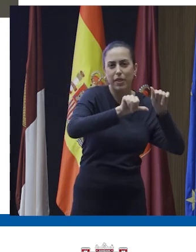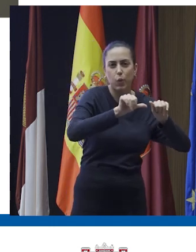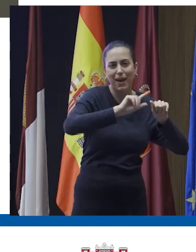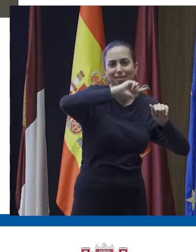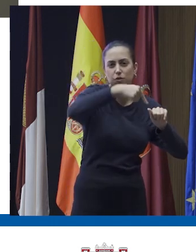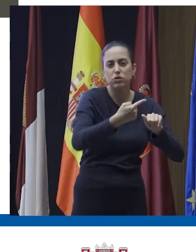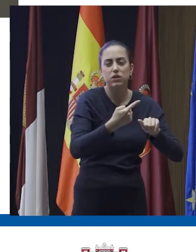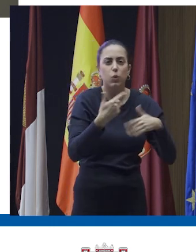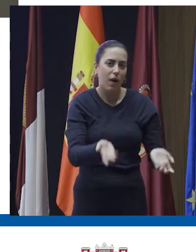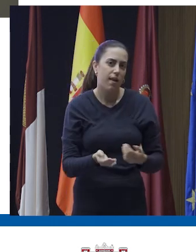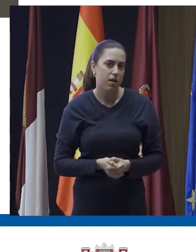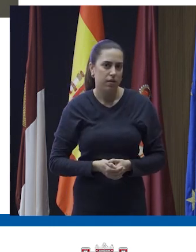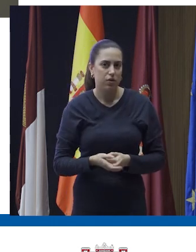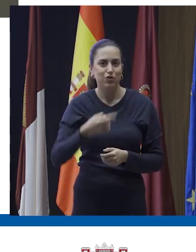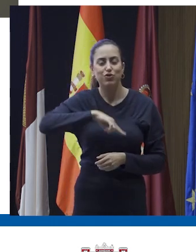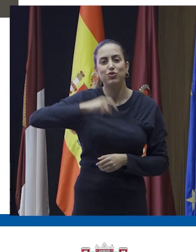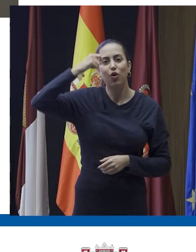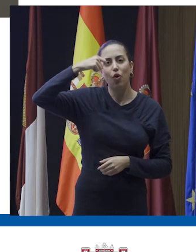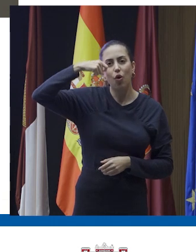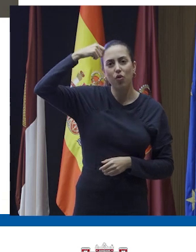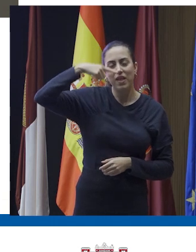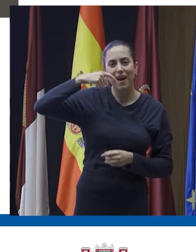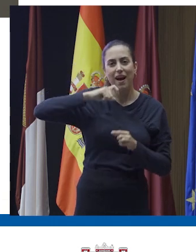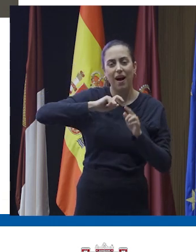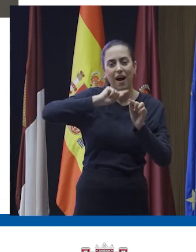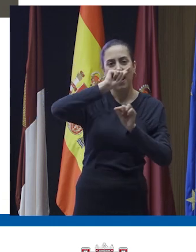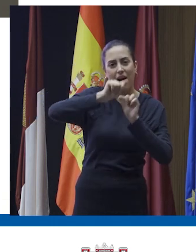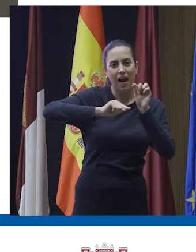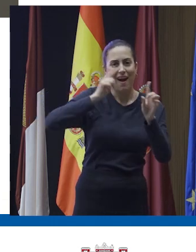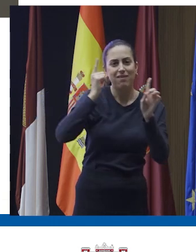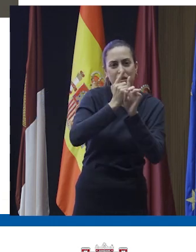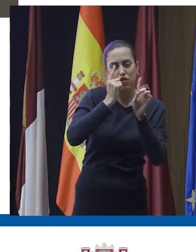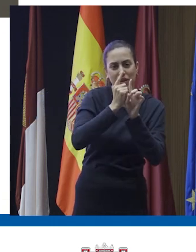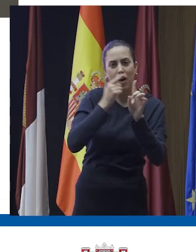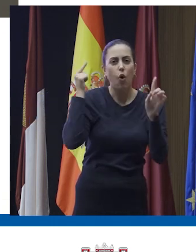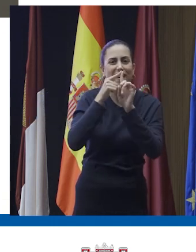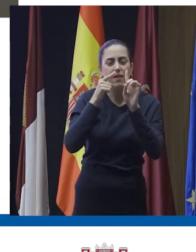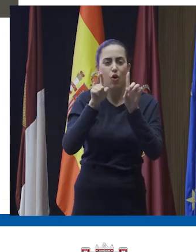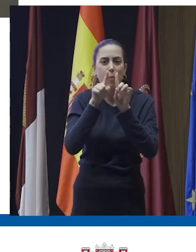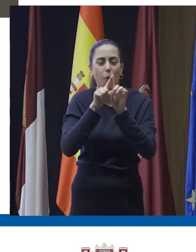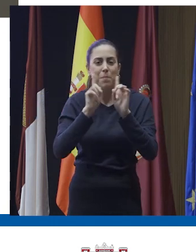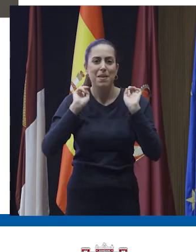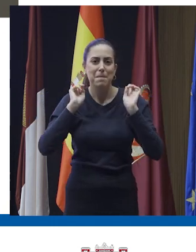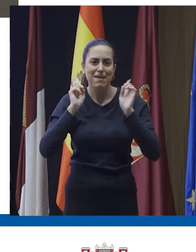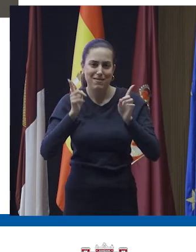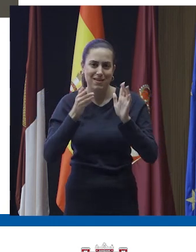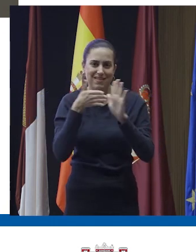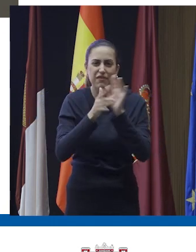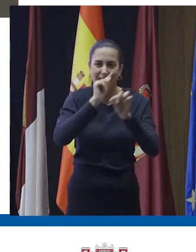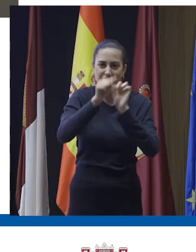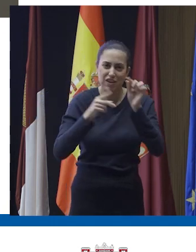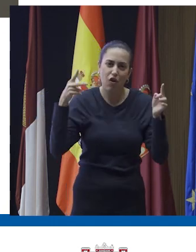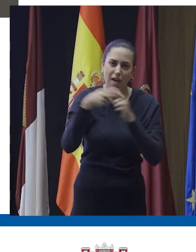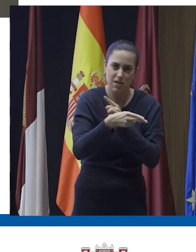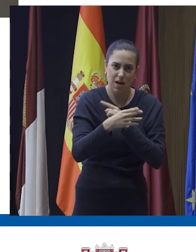Pues vamos a utilizar una gota antibiótica, ¿vale? Más bien preventiva, porque normalmente la evidencia